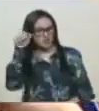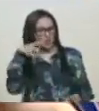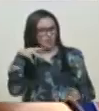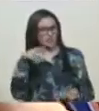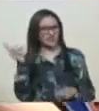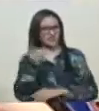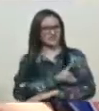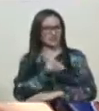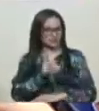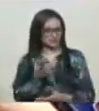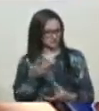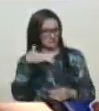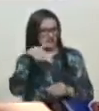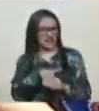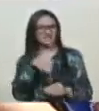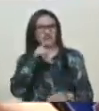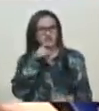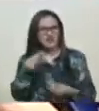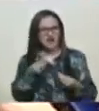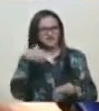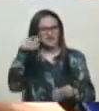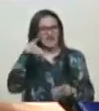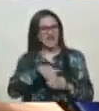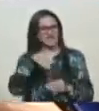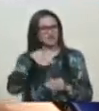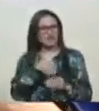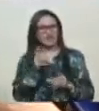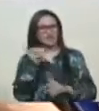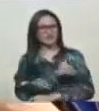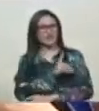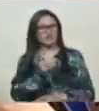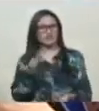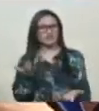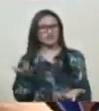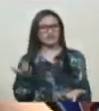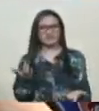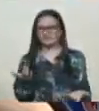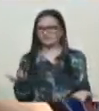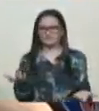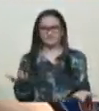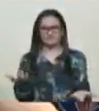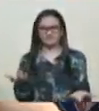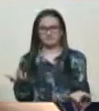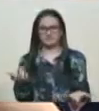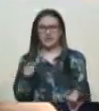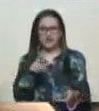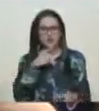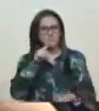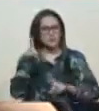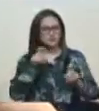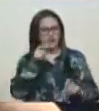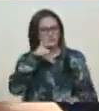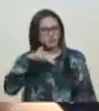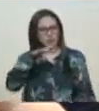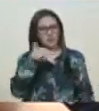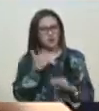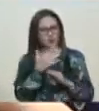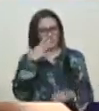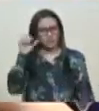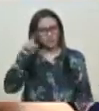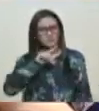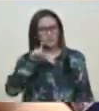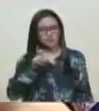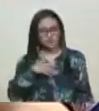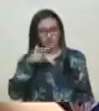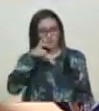a unas elecciones. ¿Quién hace elecciones en una dictadura? ¿Pueden ellos decir que han consultado al pueblo como consultó el presidente Nicolás Maduro para que